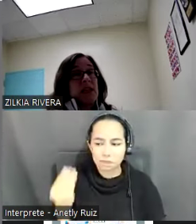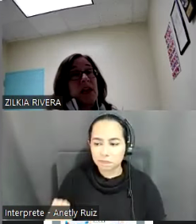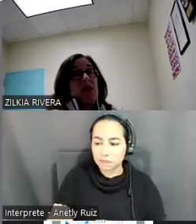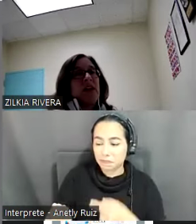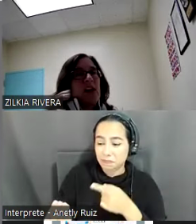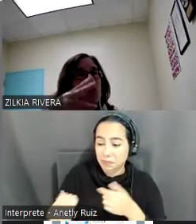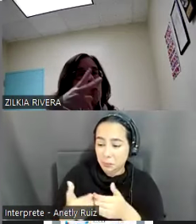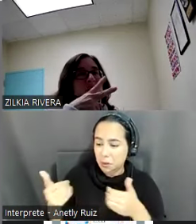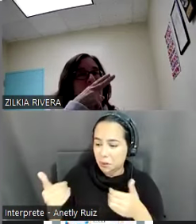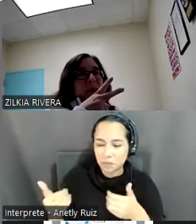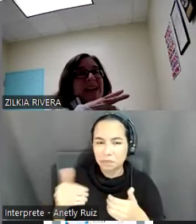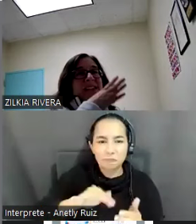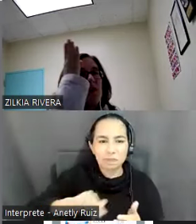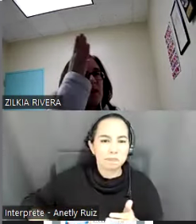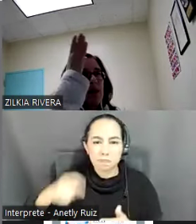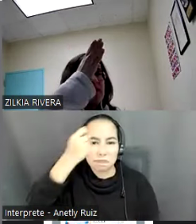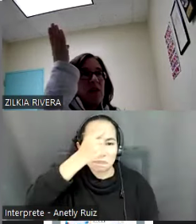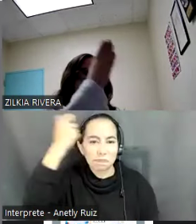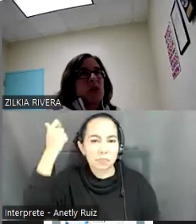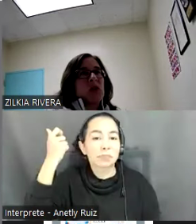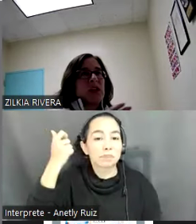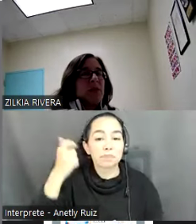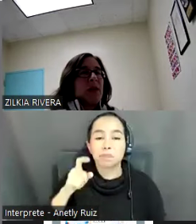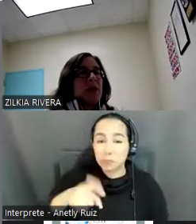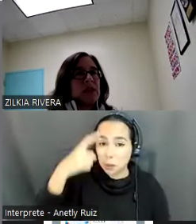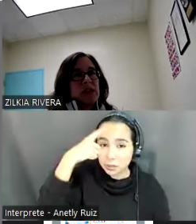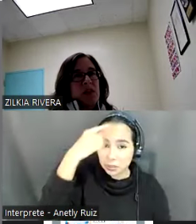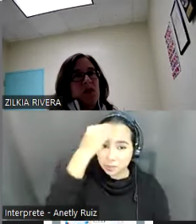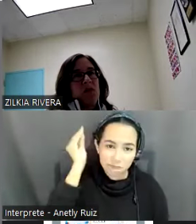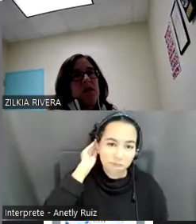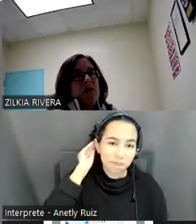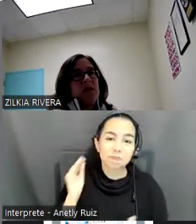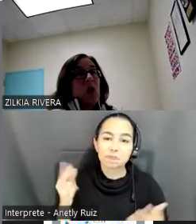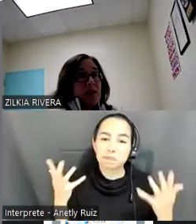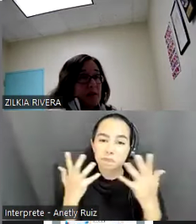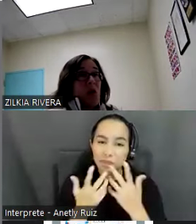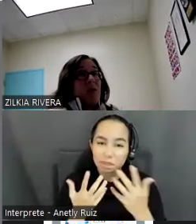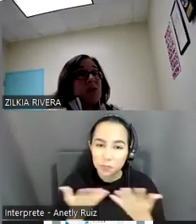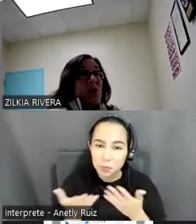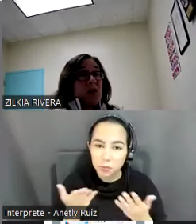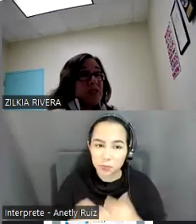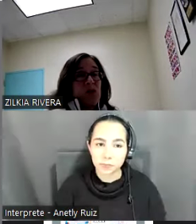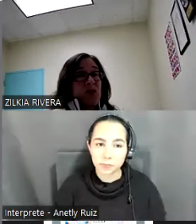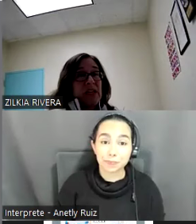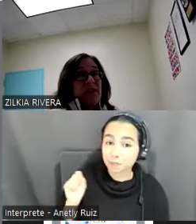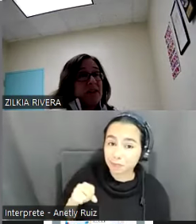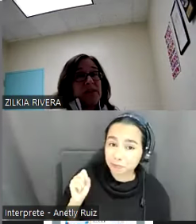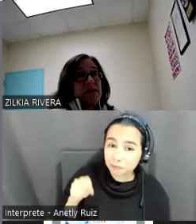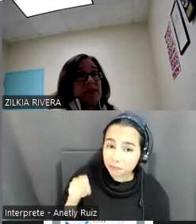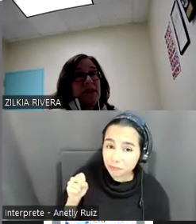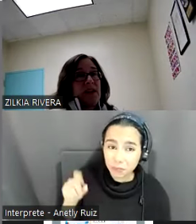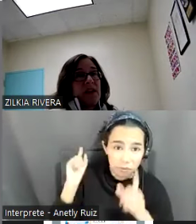eficientes. Claro, es que yo creo que no se ve más esa fracturación que típicamente se dio, nos ha demostrado que no ha sido